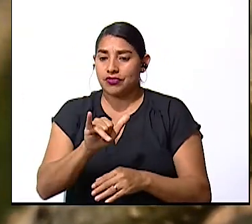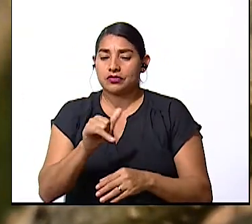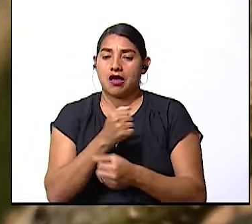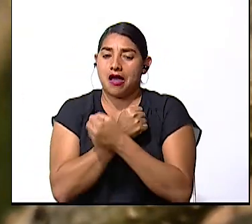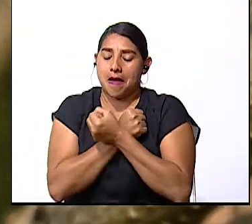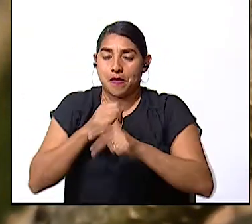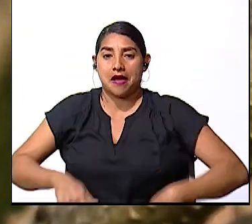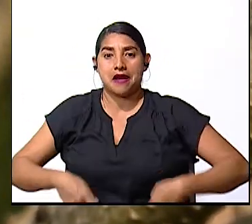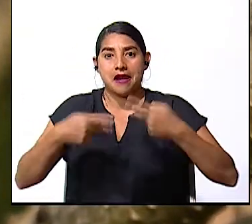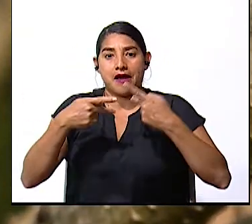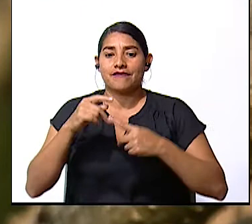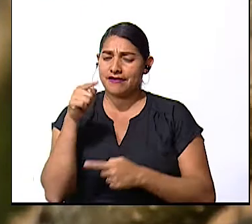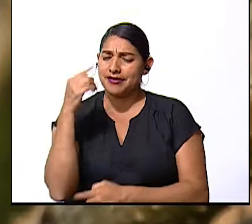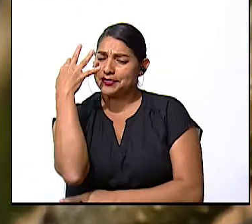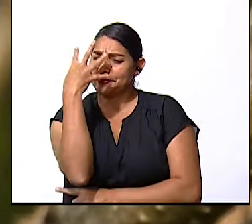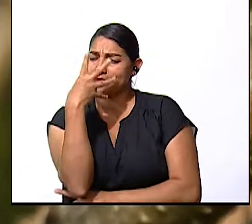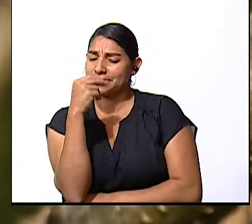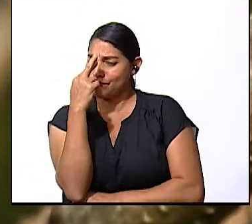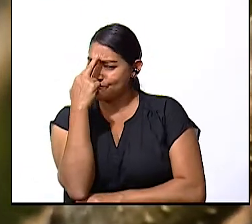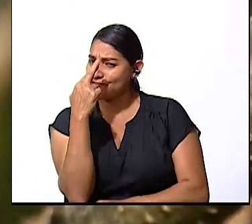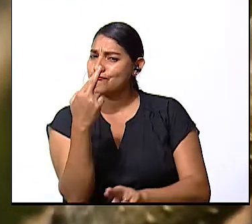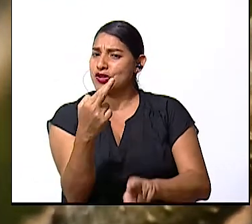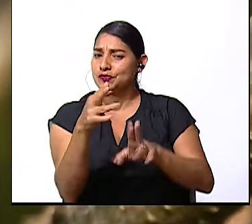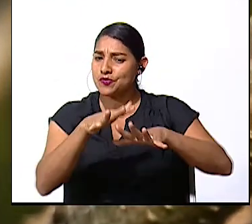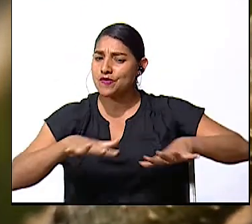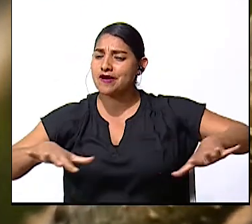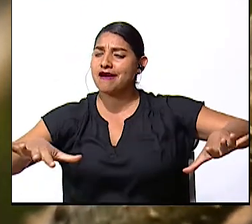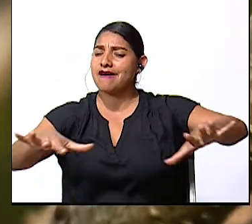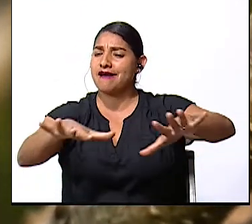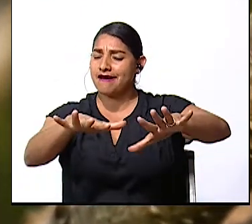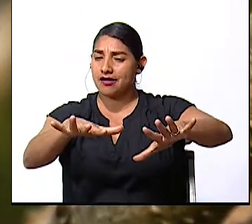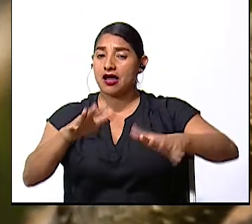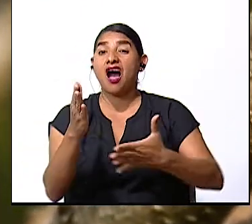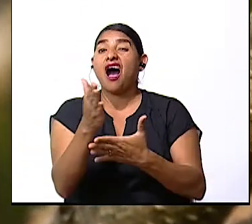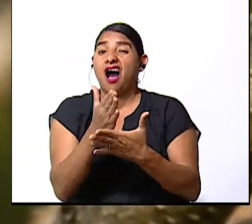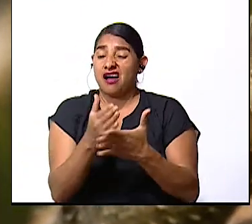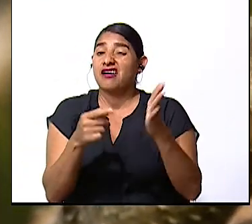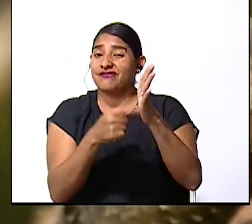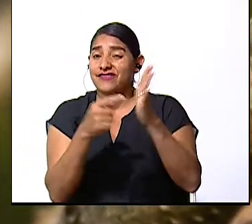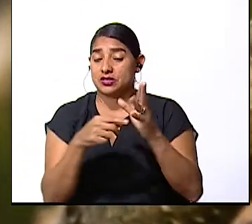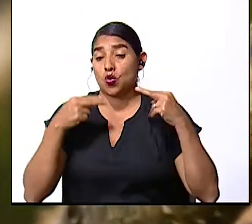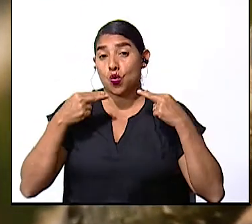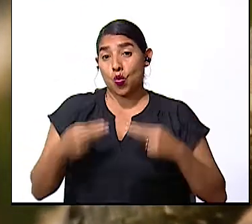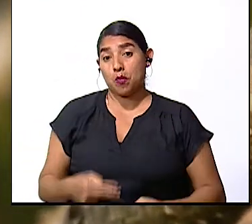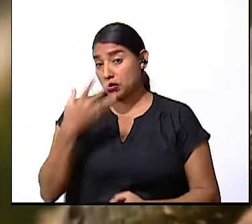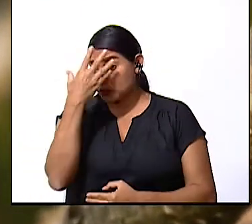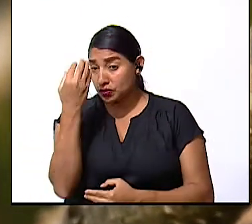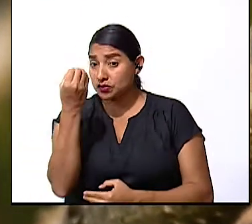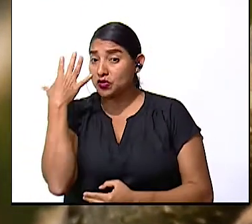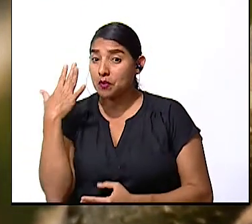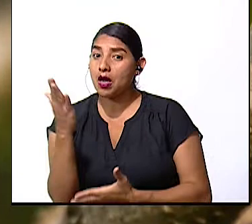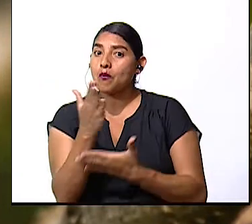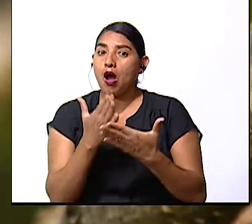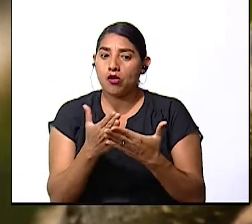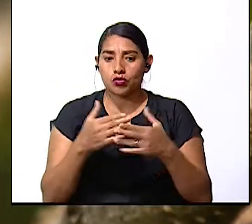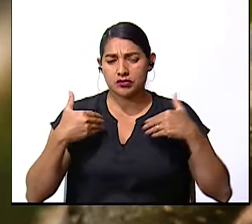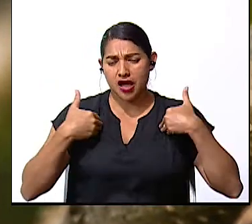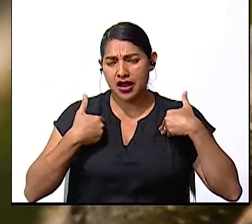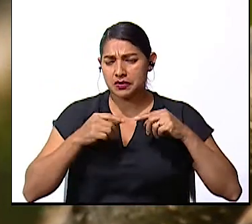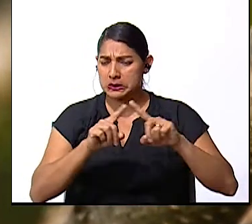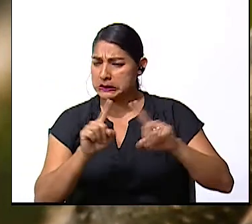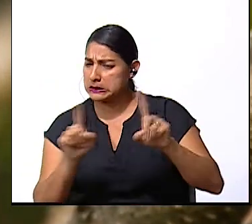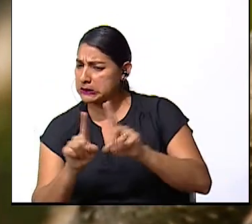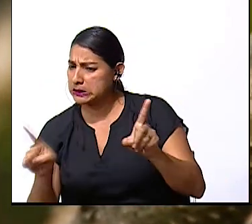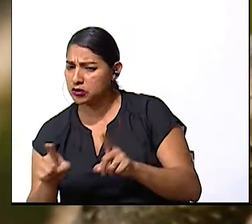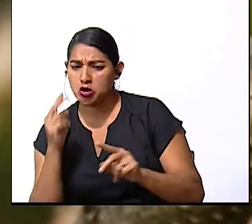amar la vida y su belleza y respetar su existencia. Aunque muchas veces los humanos nos olvidamos de aquellas especies que no son